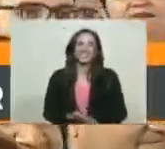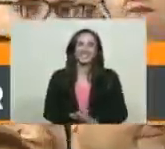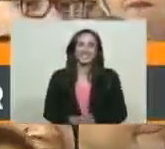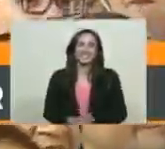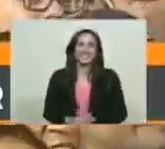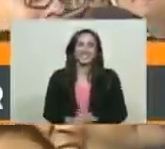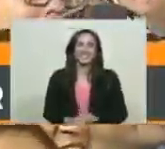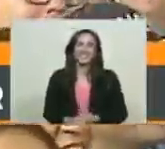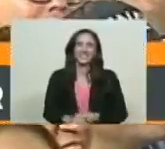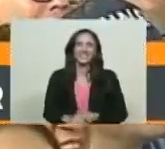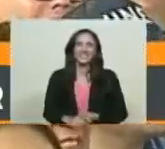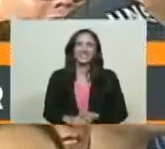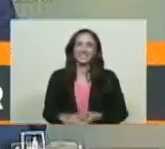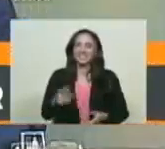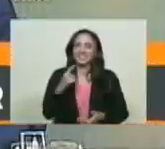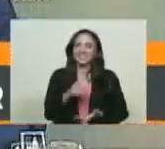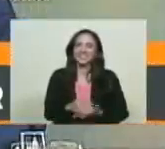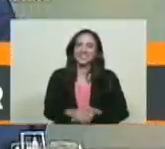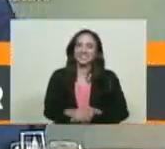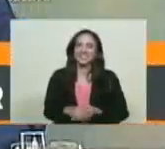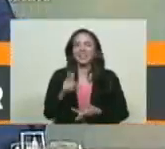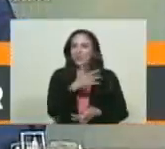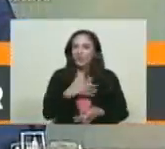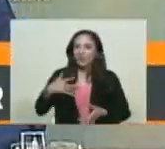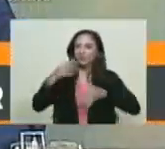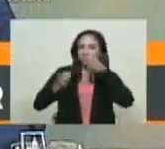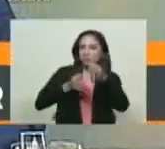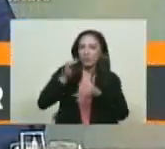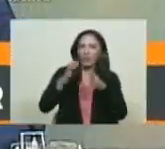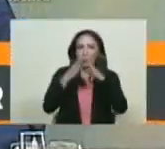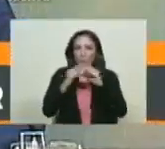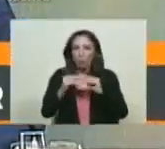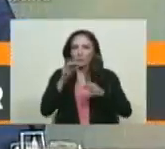Bueno, y quiero completar el comentario, muy importante.